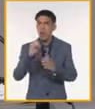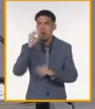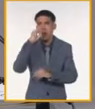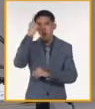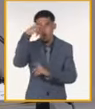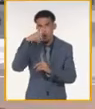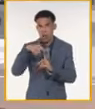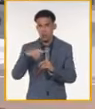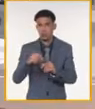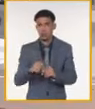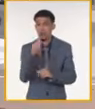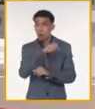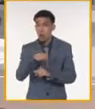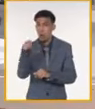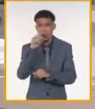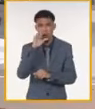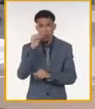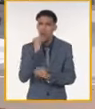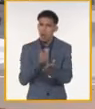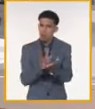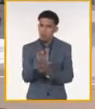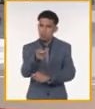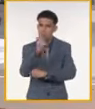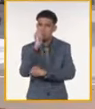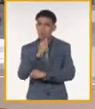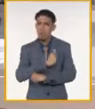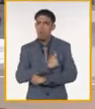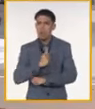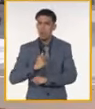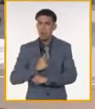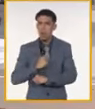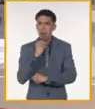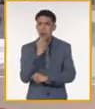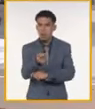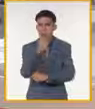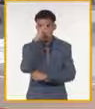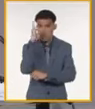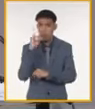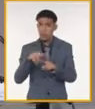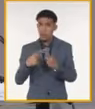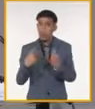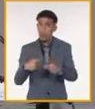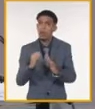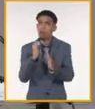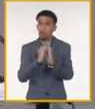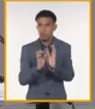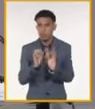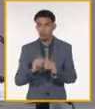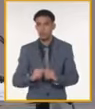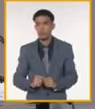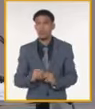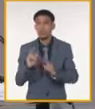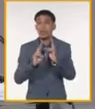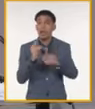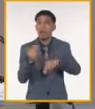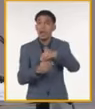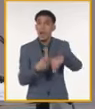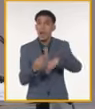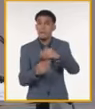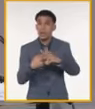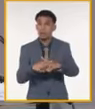le prohíbe pero sí se eh el impuesto es superior sí eh dentro de las adecuaciones no precisamente en